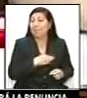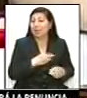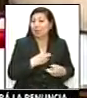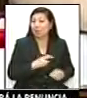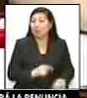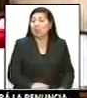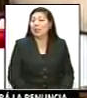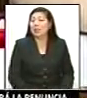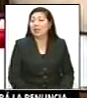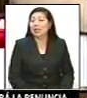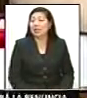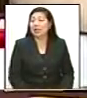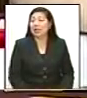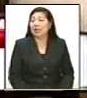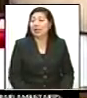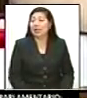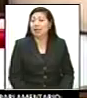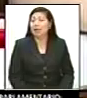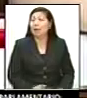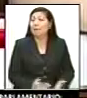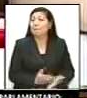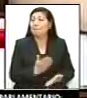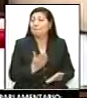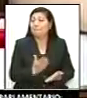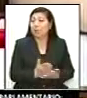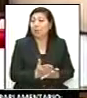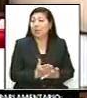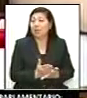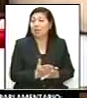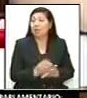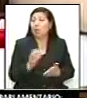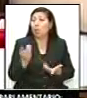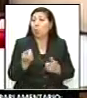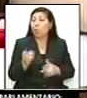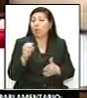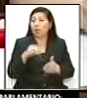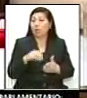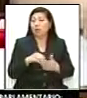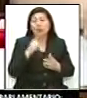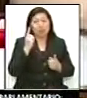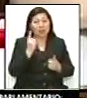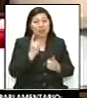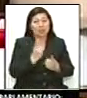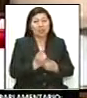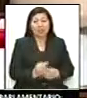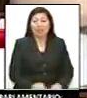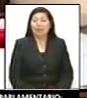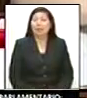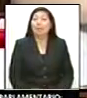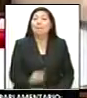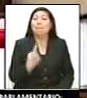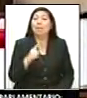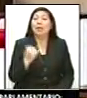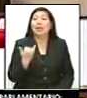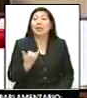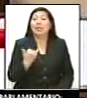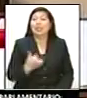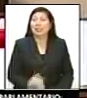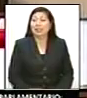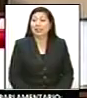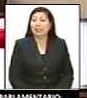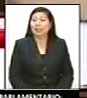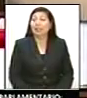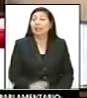Público es el problema del cumplimiento de sus objetivos. Y para ese efecto